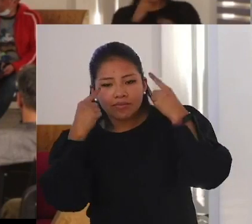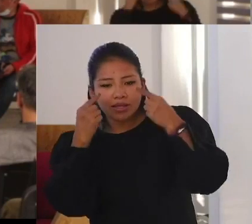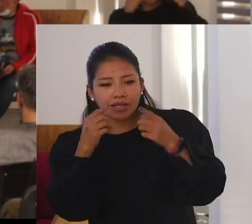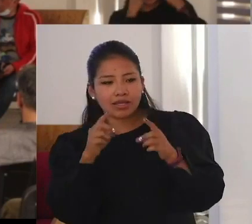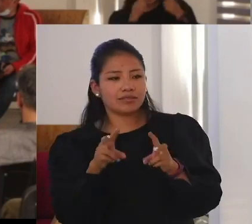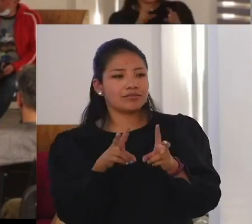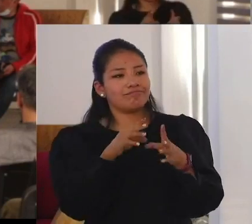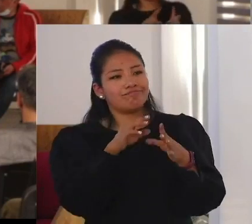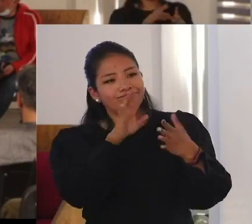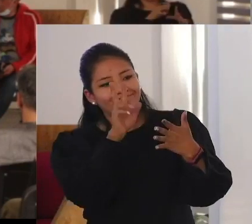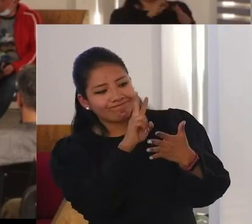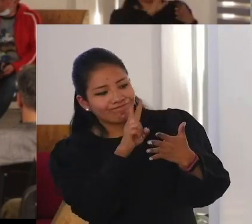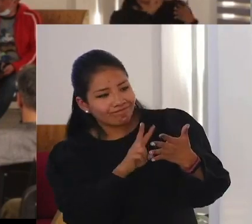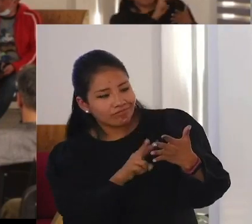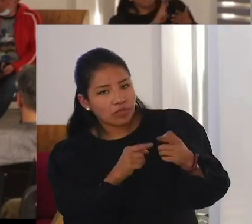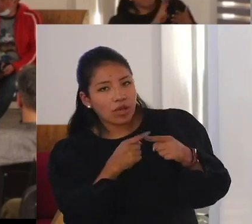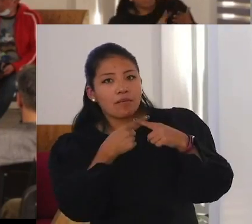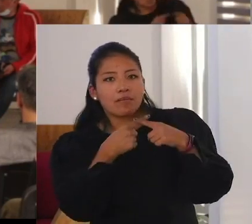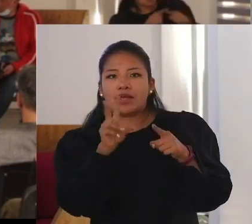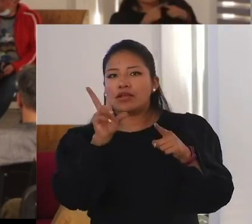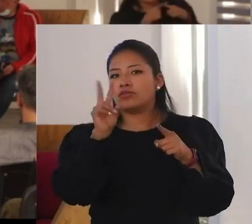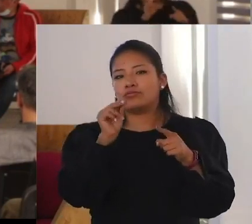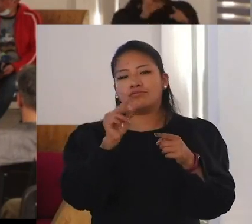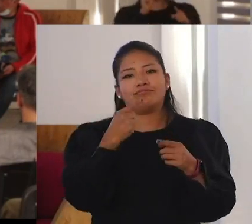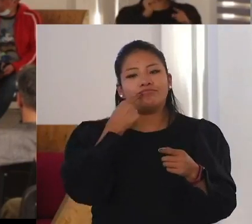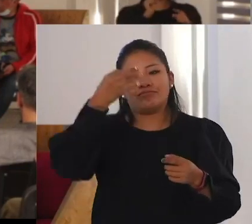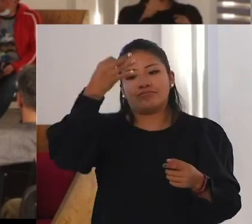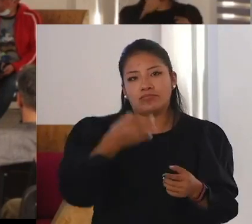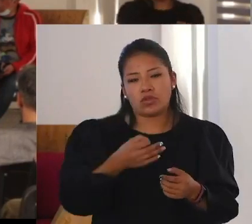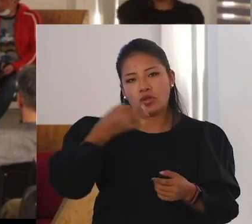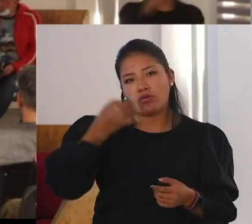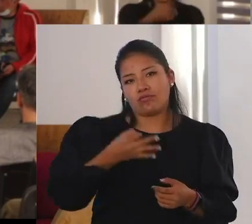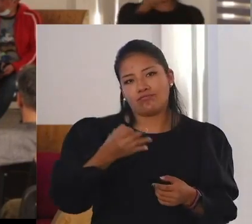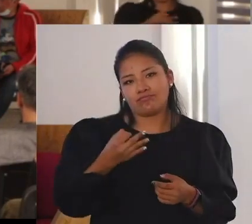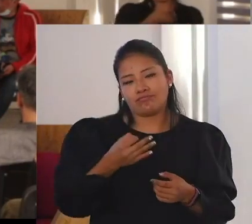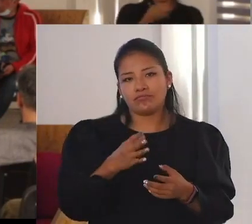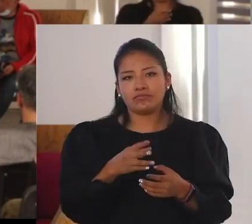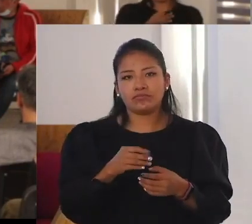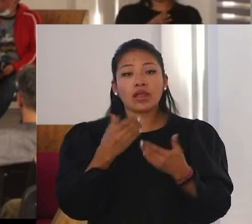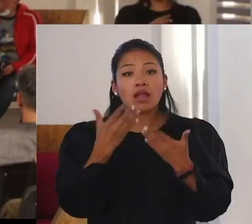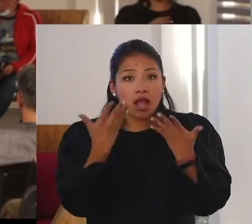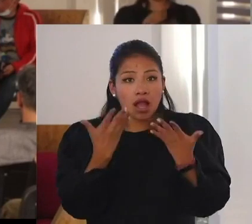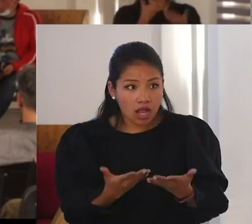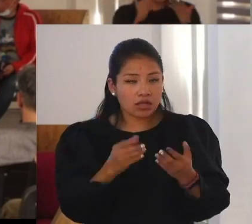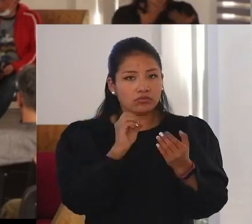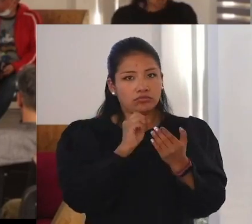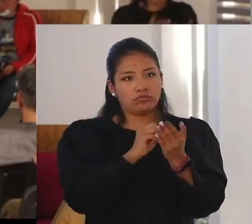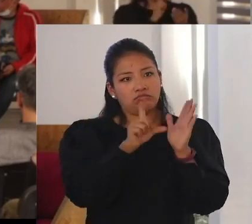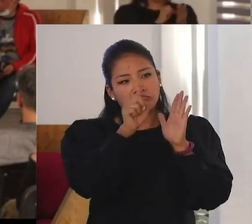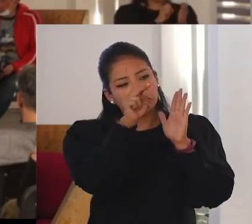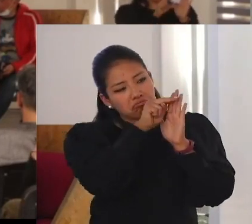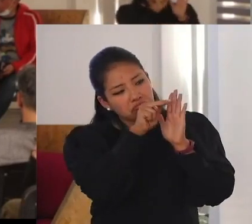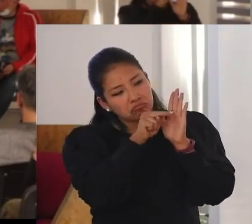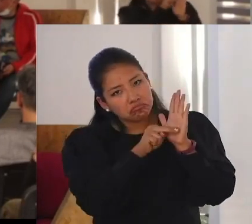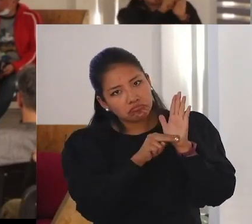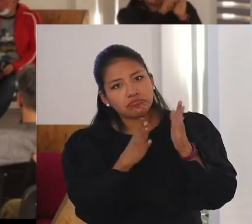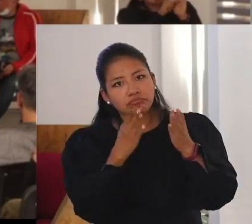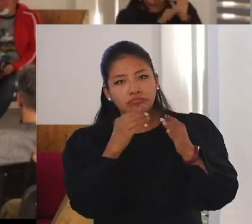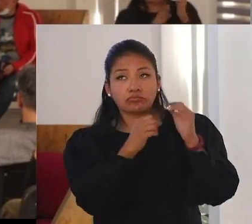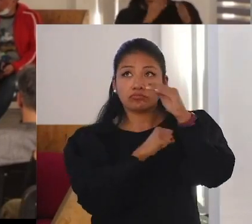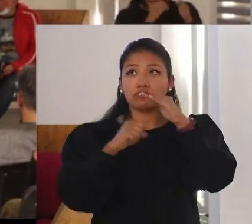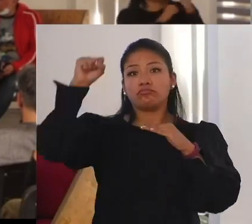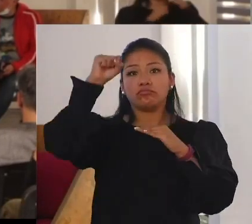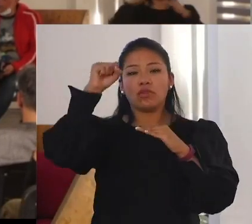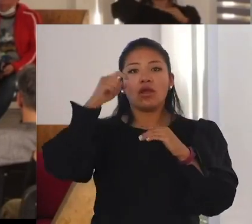pero no ha sido aprobada a pesar de que hay una normativa superior no hemos puesto mayor